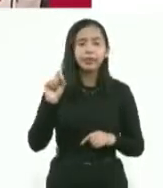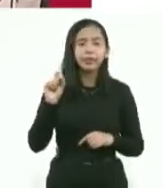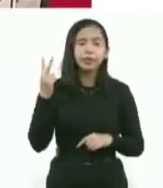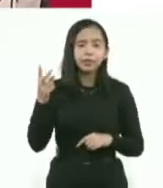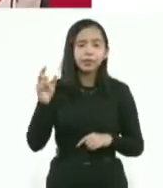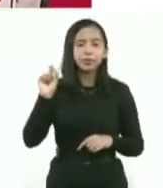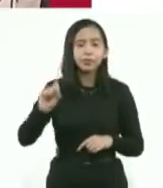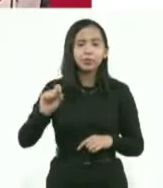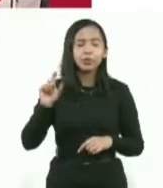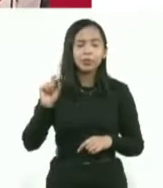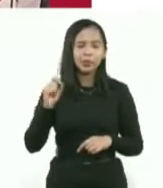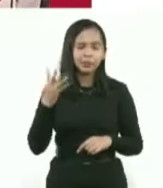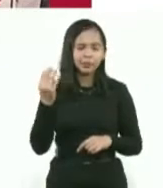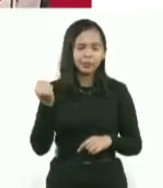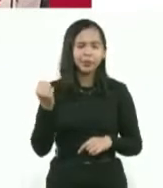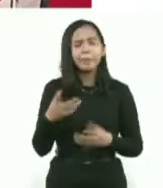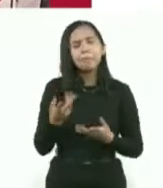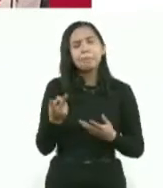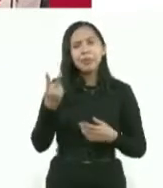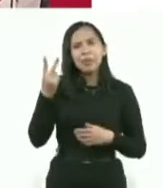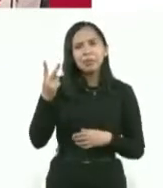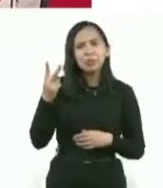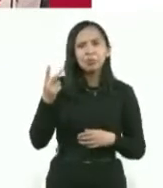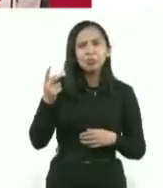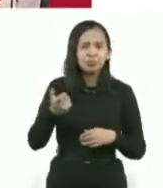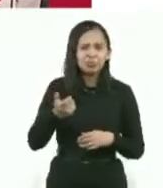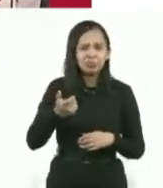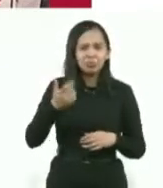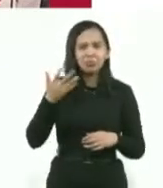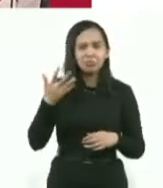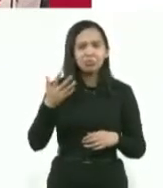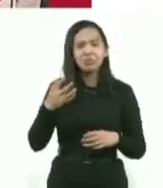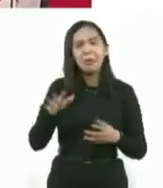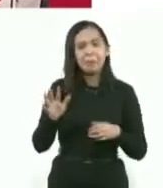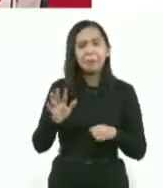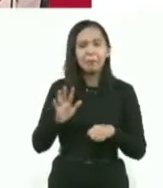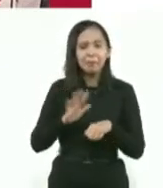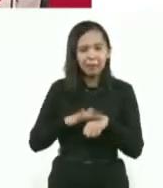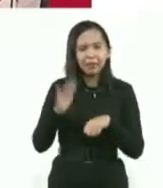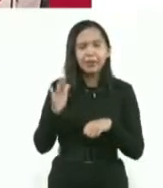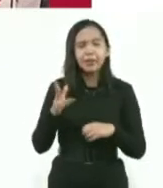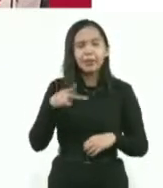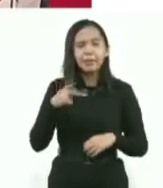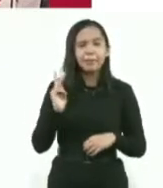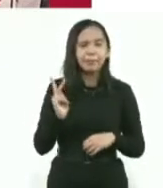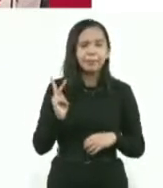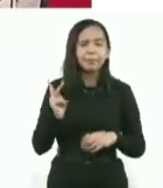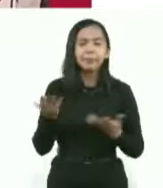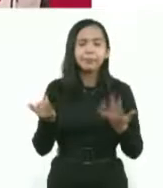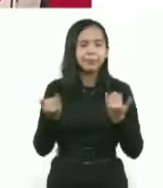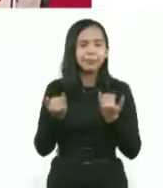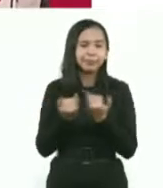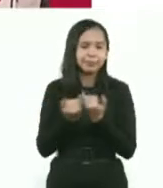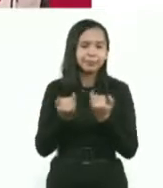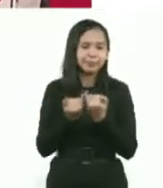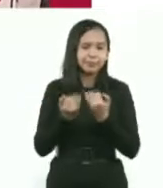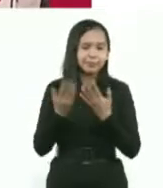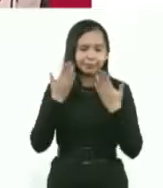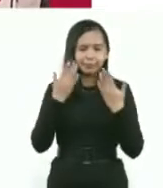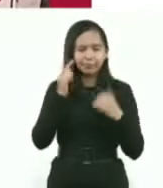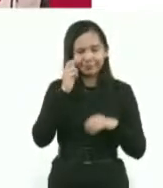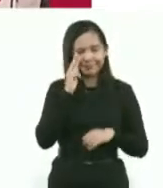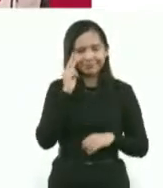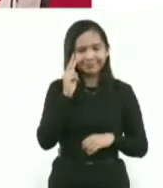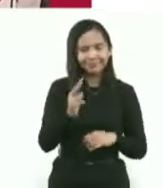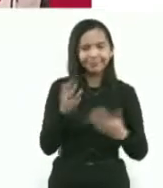estando 2 pesos por arriba del precio promedio que establece o que estima la Profeco. Entonces,